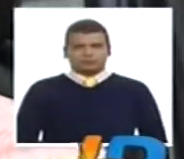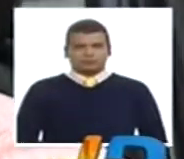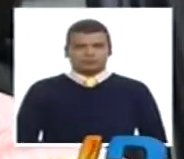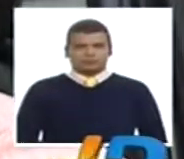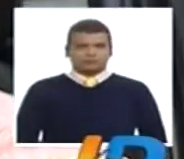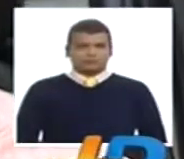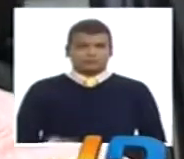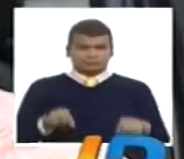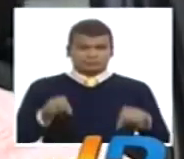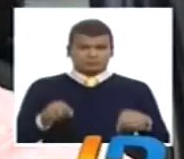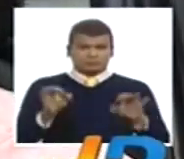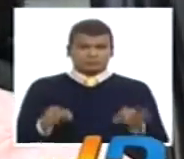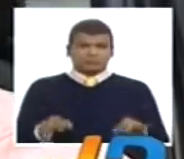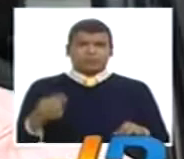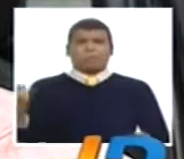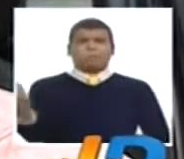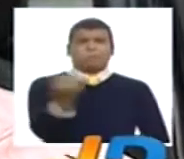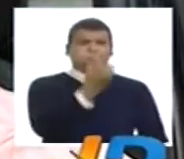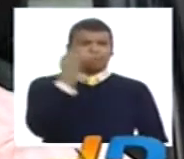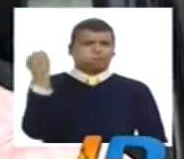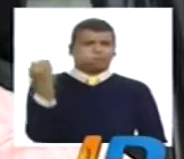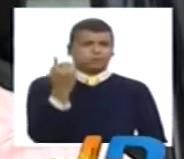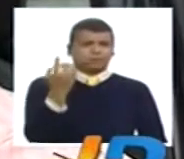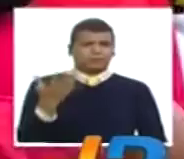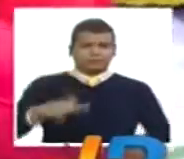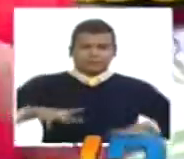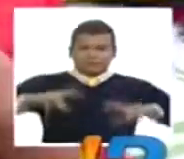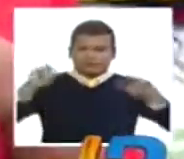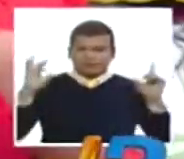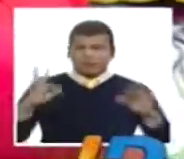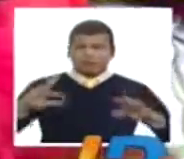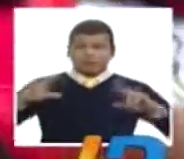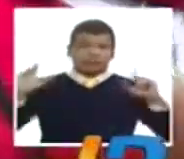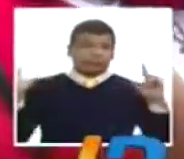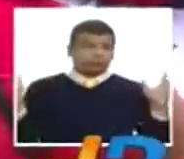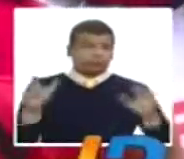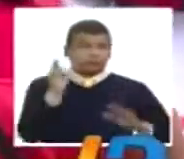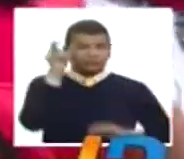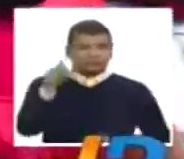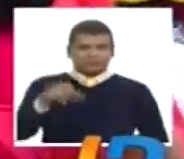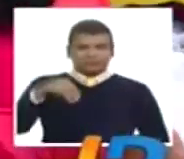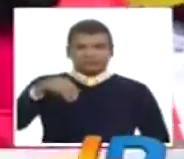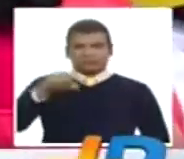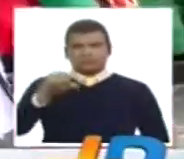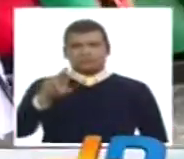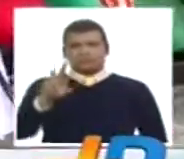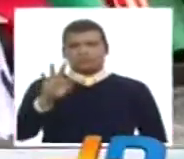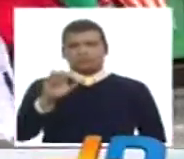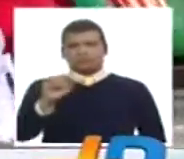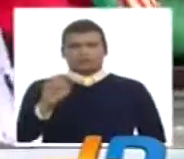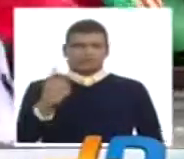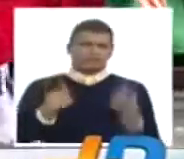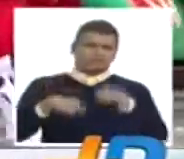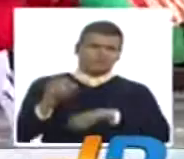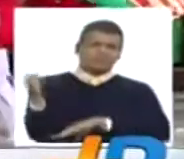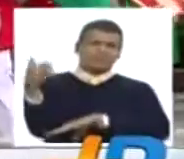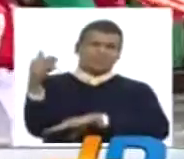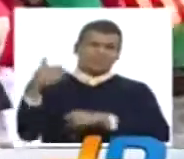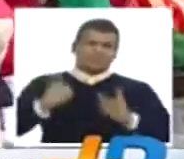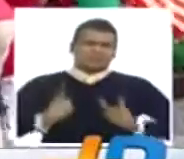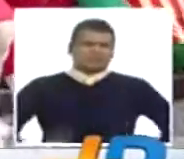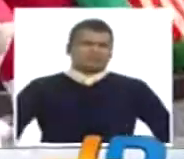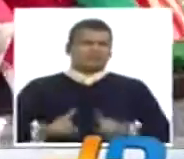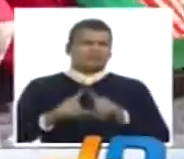esto se ha convertido por aquí. Es un atracadero. Para Marta Díaz, que por años se ha ganado la vida vendiendo banderas y